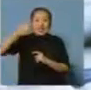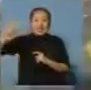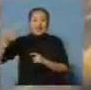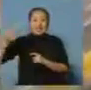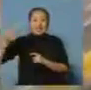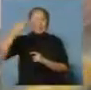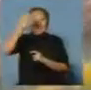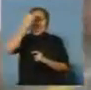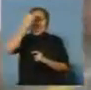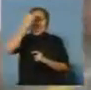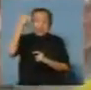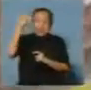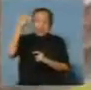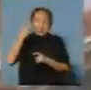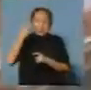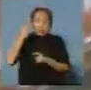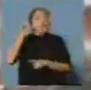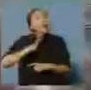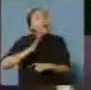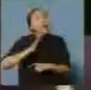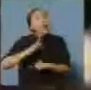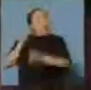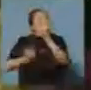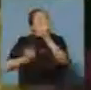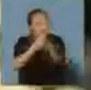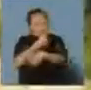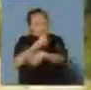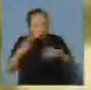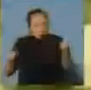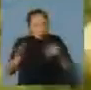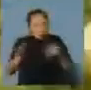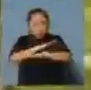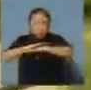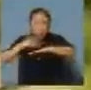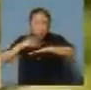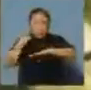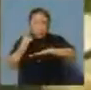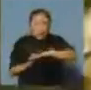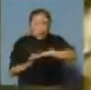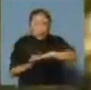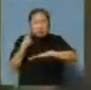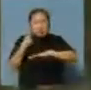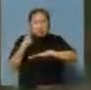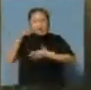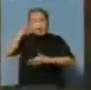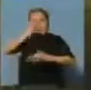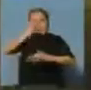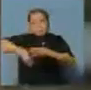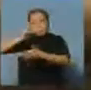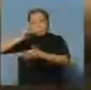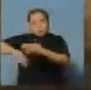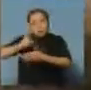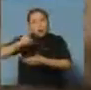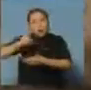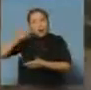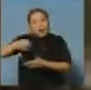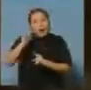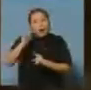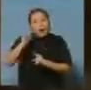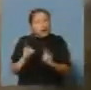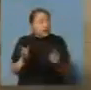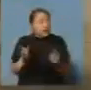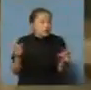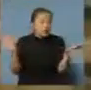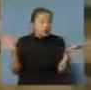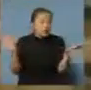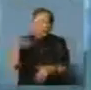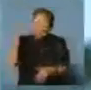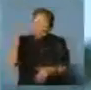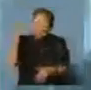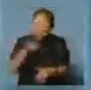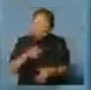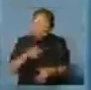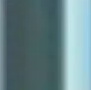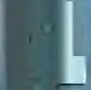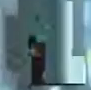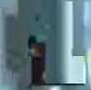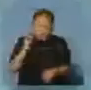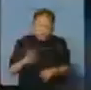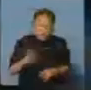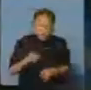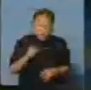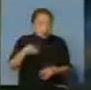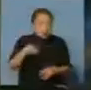0800-666-1518. Y estamos teniendo algunos incumplimientos en precios esenciales y se elaboraron ya un acta seguro de